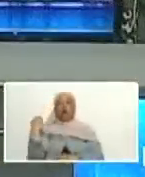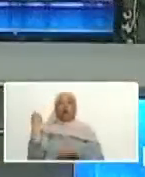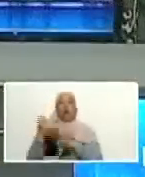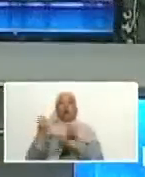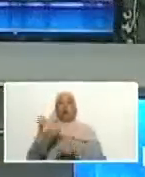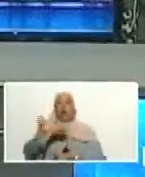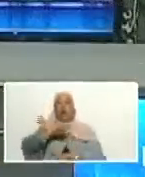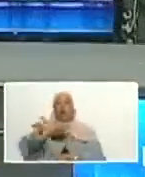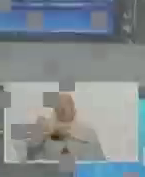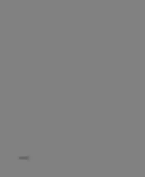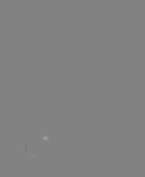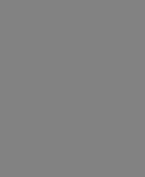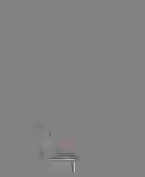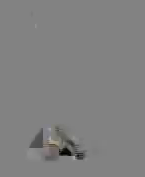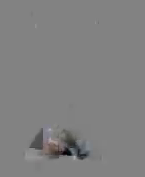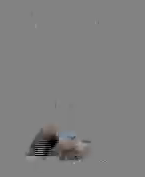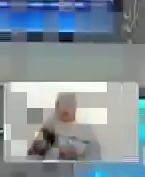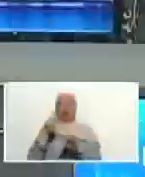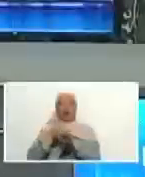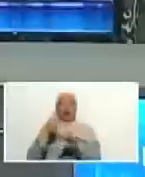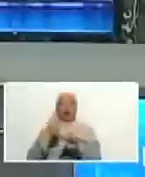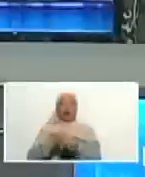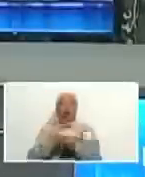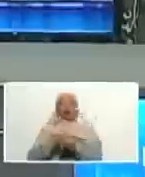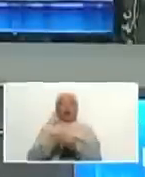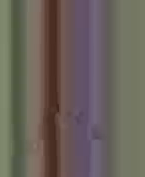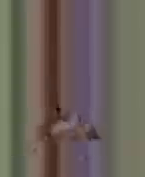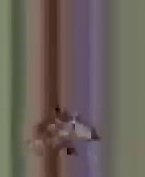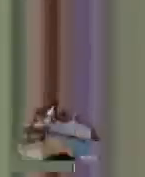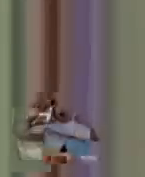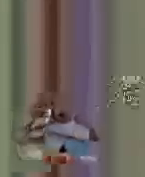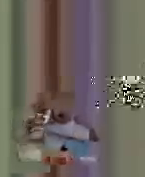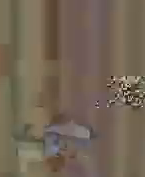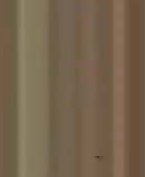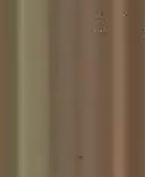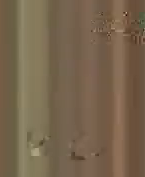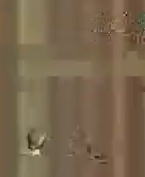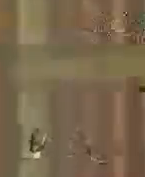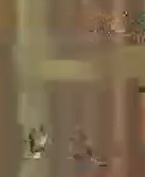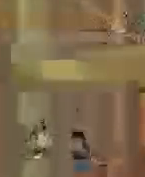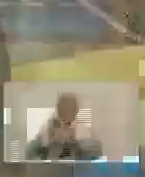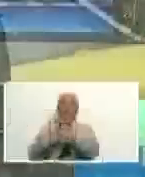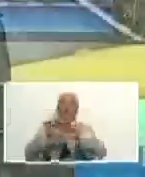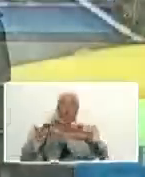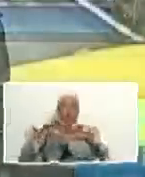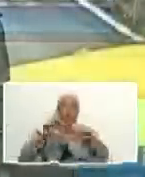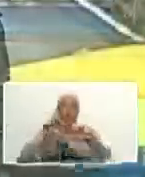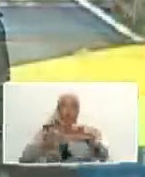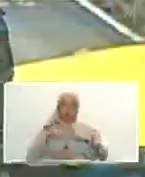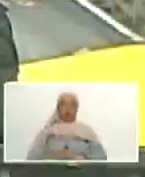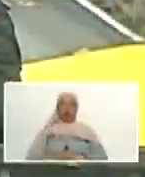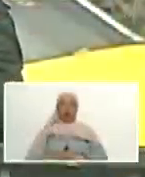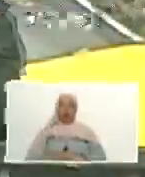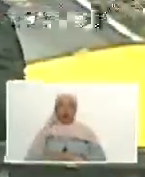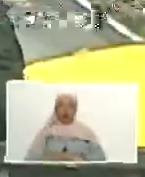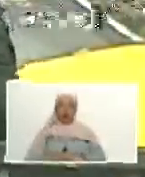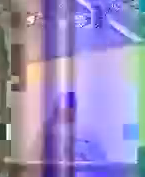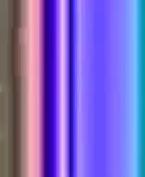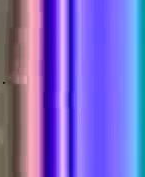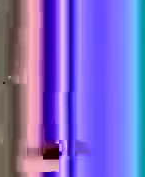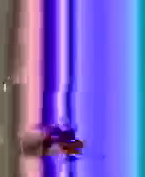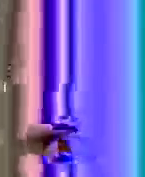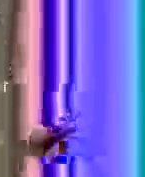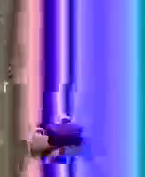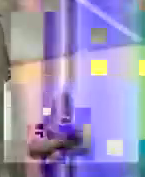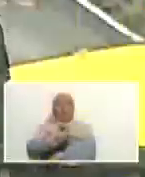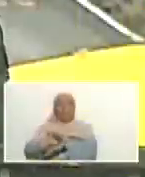la creación de las brigadas comunitarias militares para la salud, para la educación, hemos fortalecido el